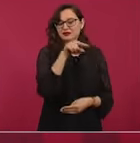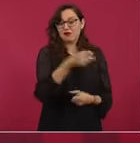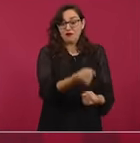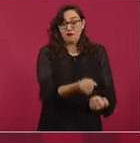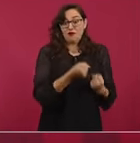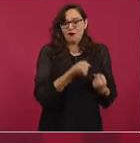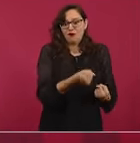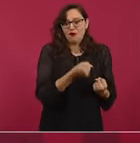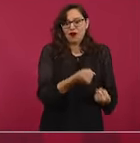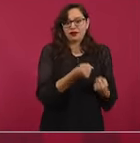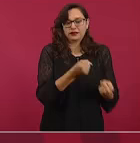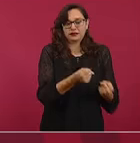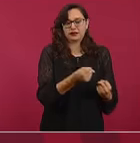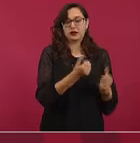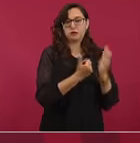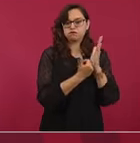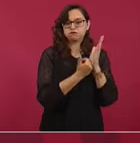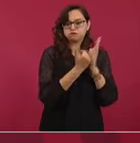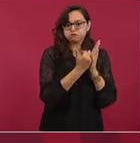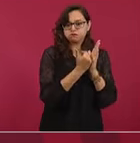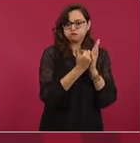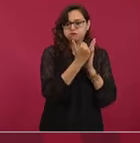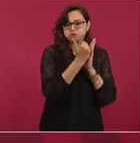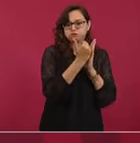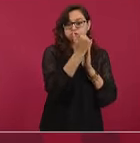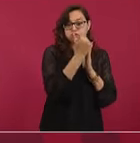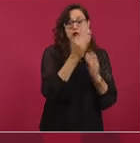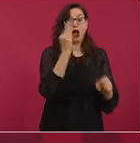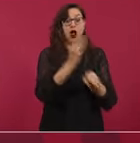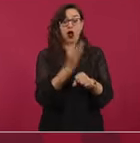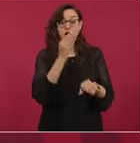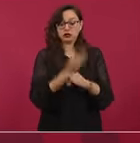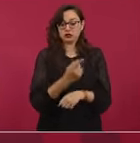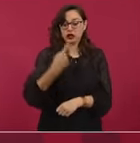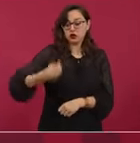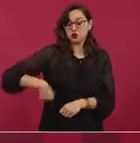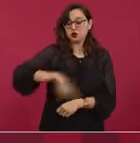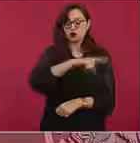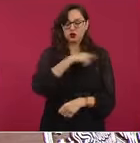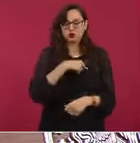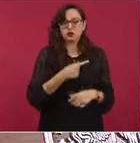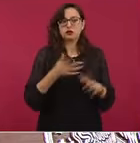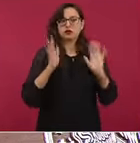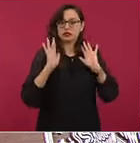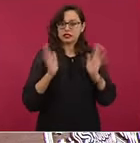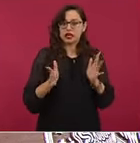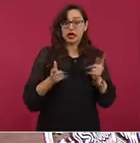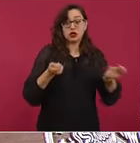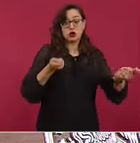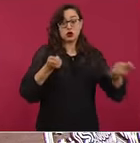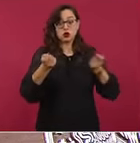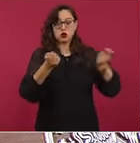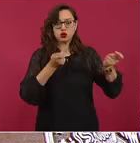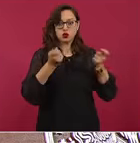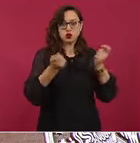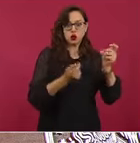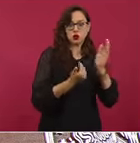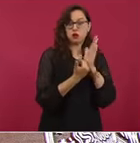ya logramos detener ese crecimiento, y hay, aunque sea